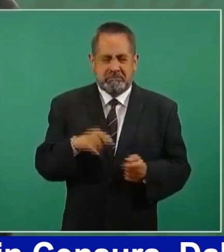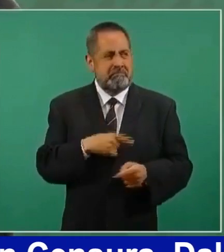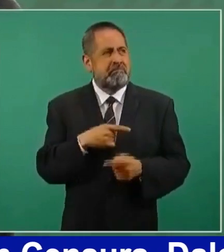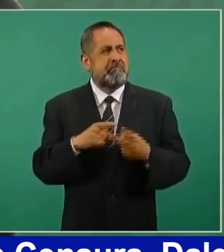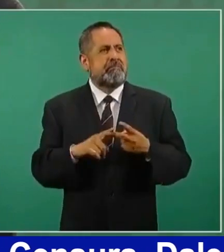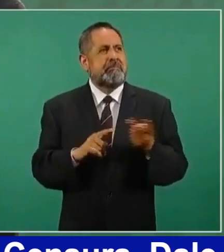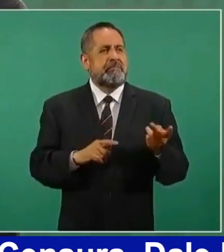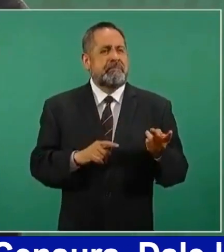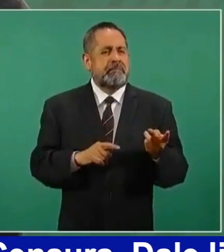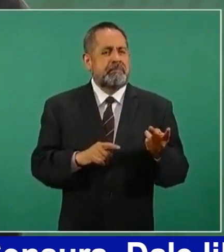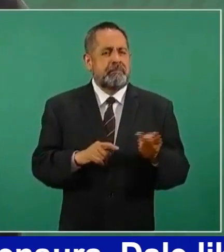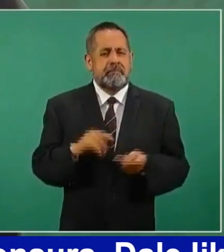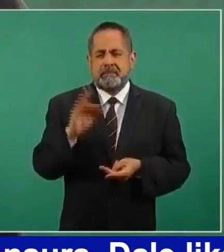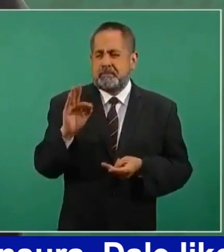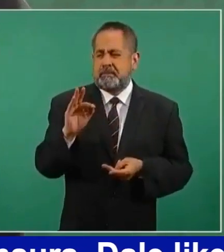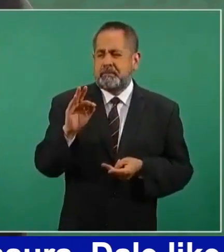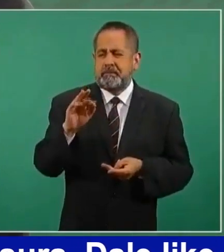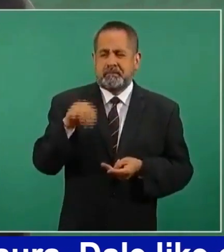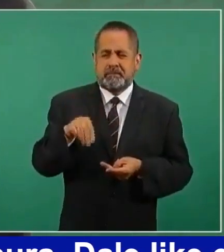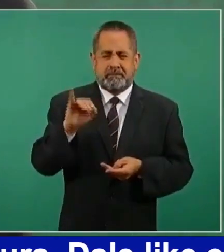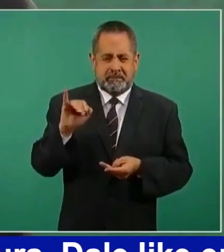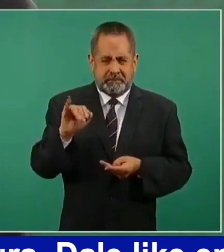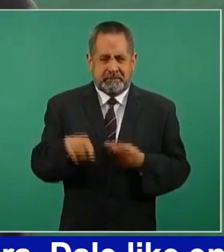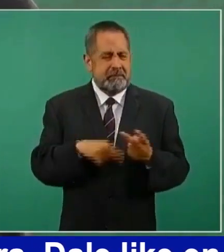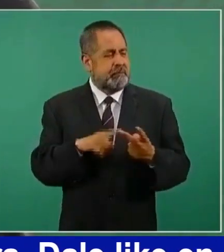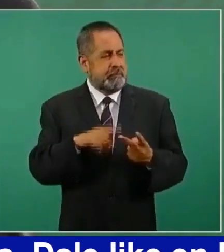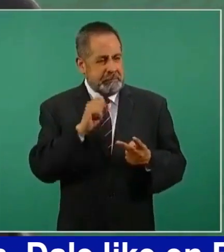del Fondo Monetario Internacional.